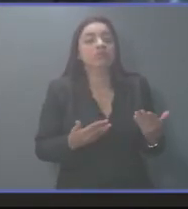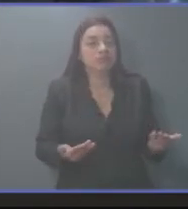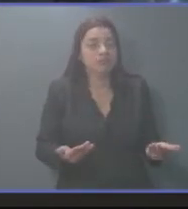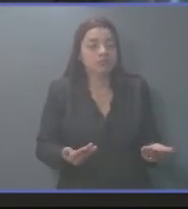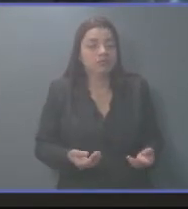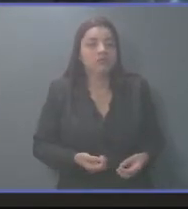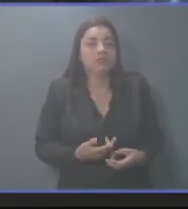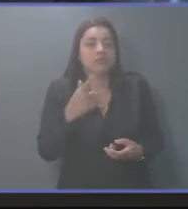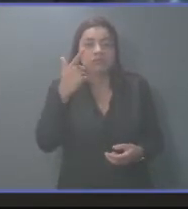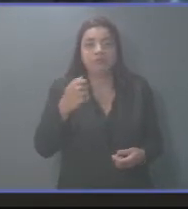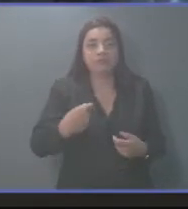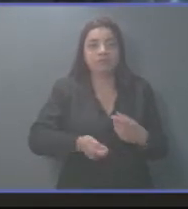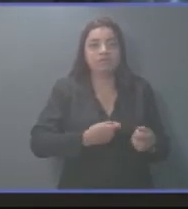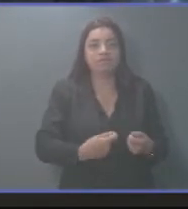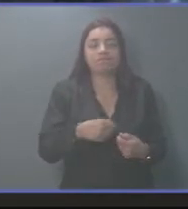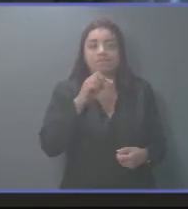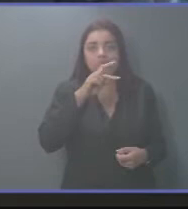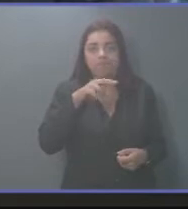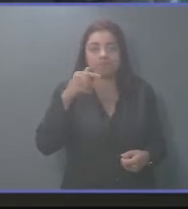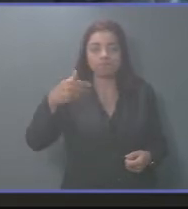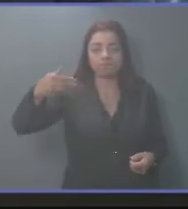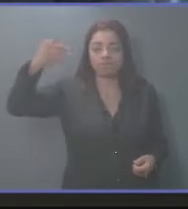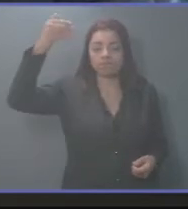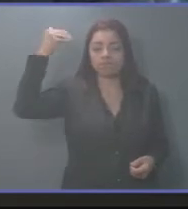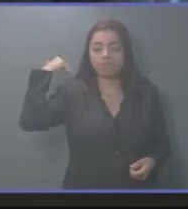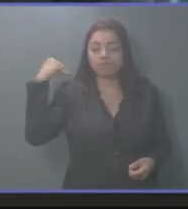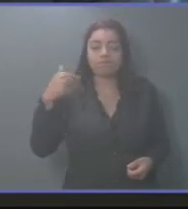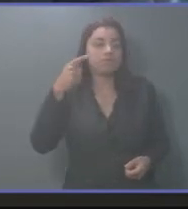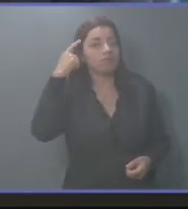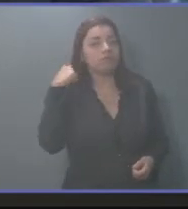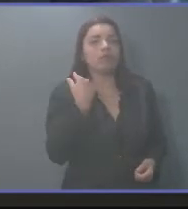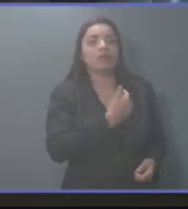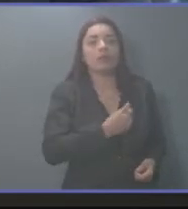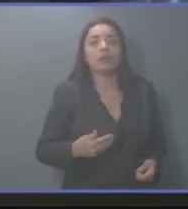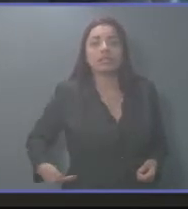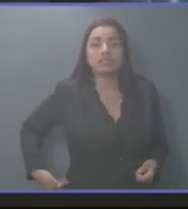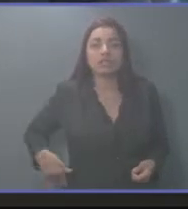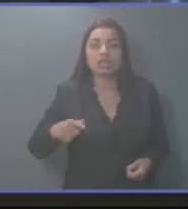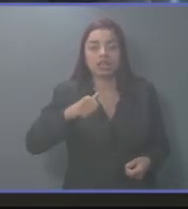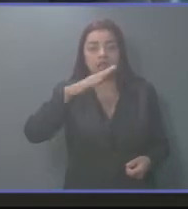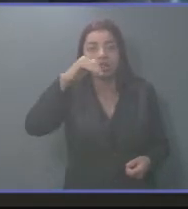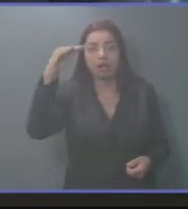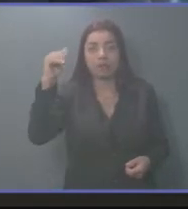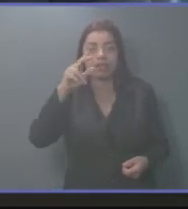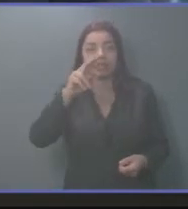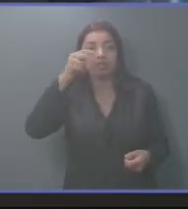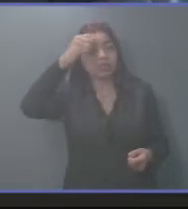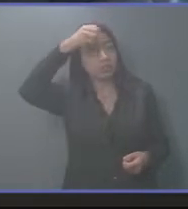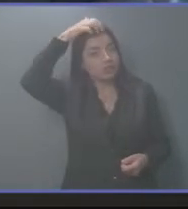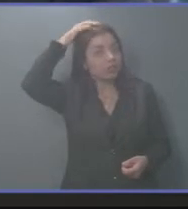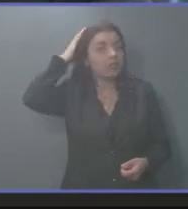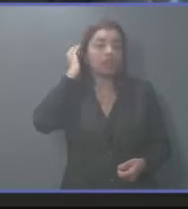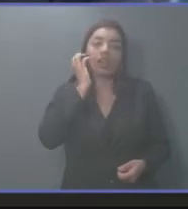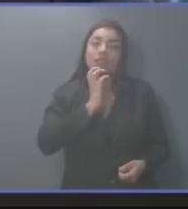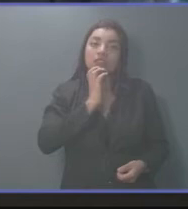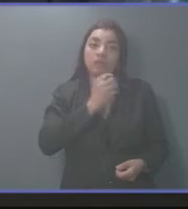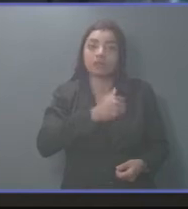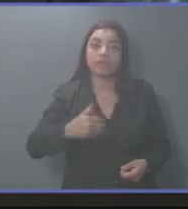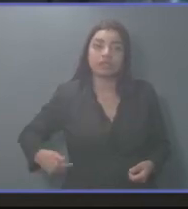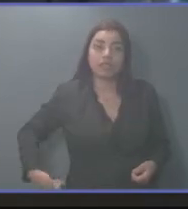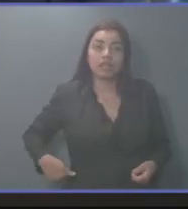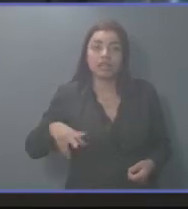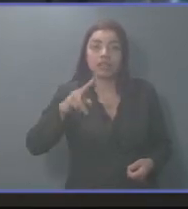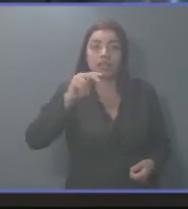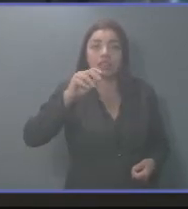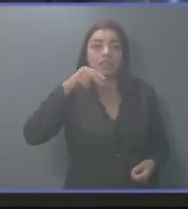señalaron que en diciembre del año recién pasado, el señor presidente de la República, Nayib Bukele,